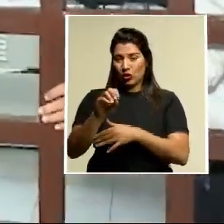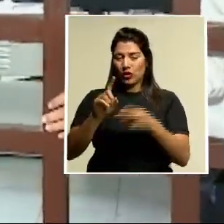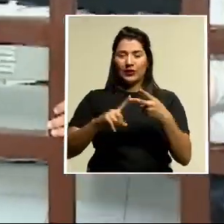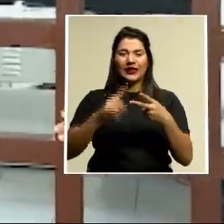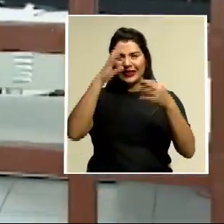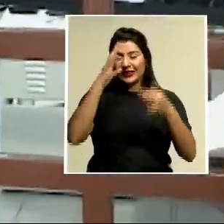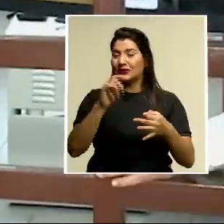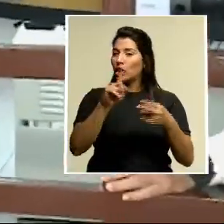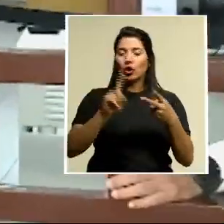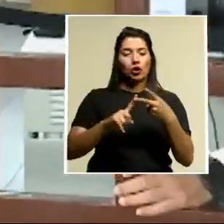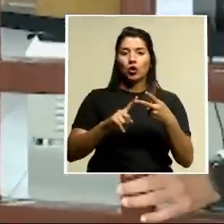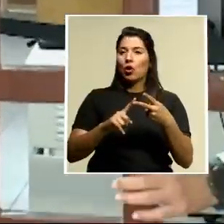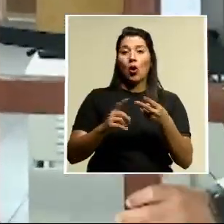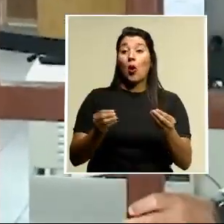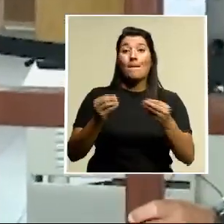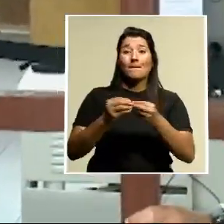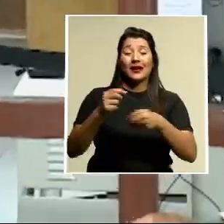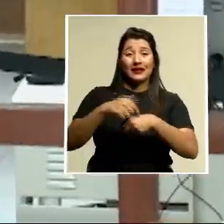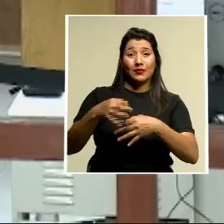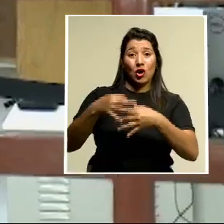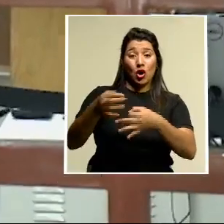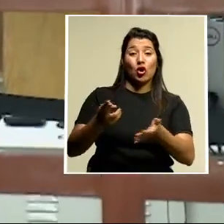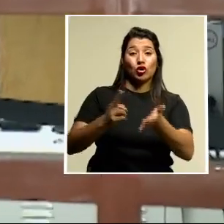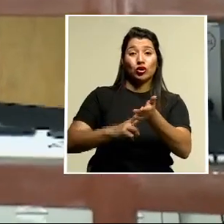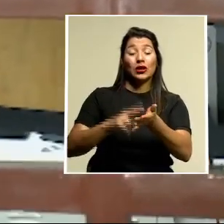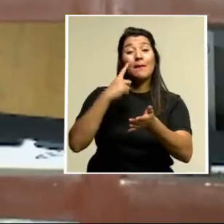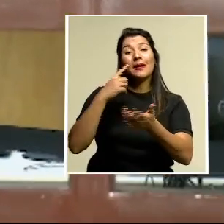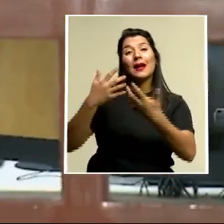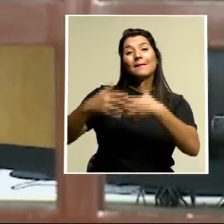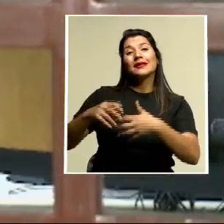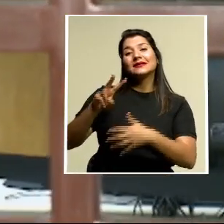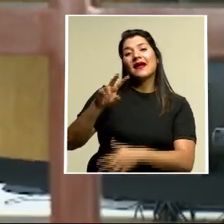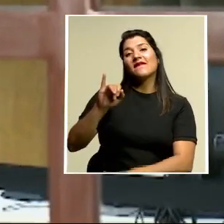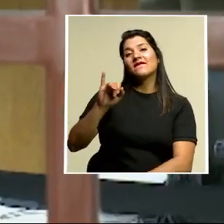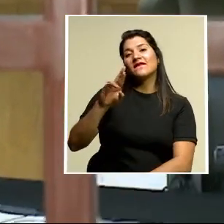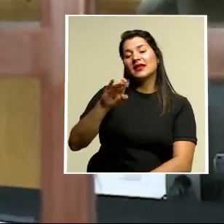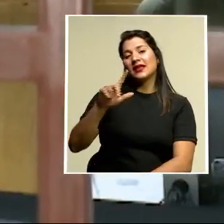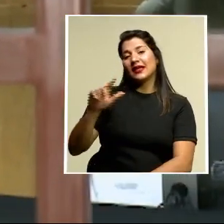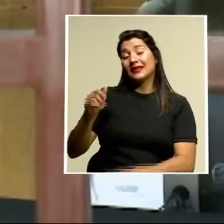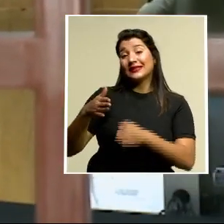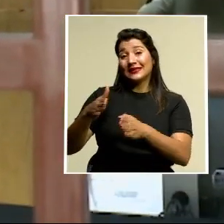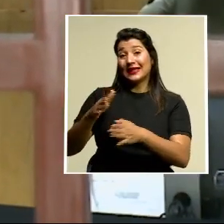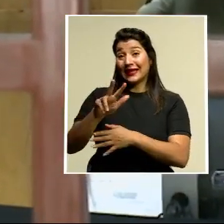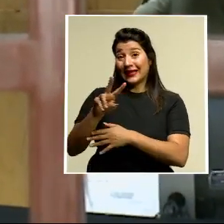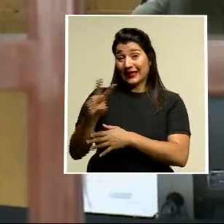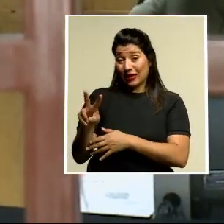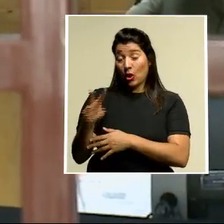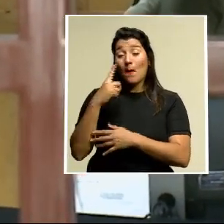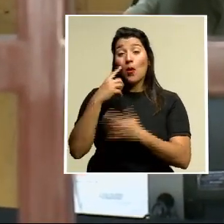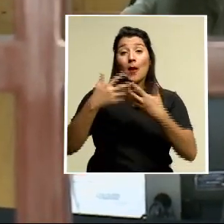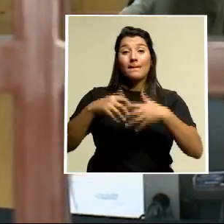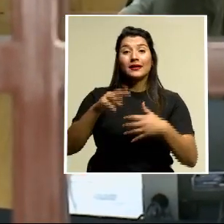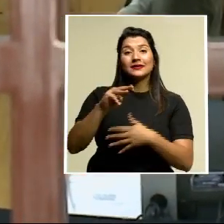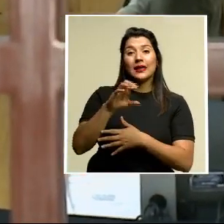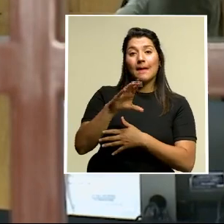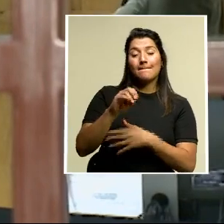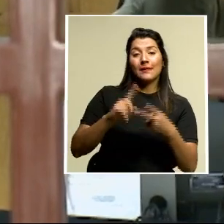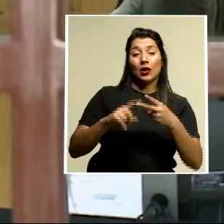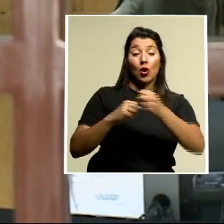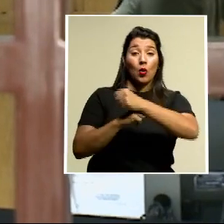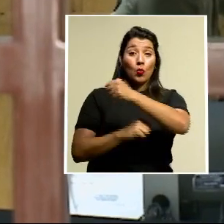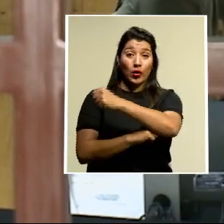personas más, quienes son imputados en la causa policialmente conocida como Cochinilla, continuaron este viernes